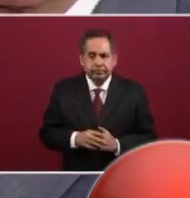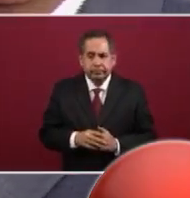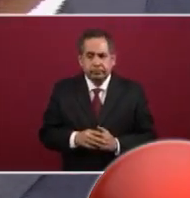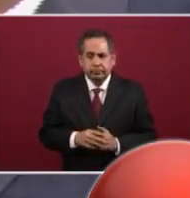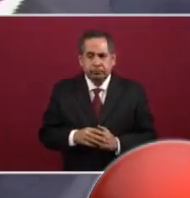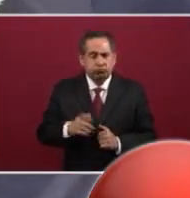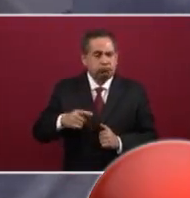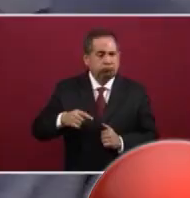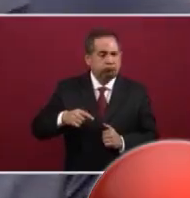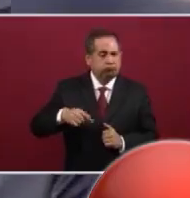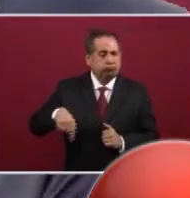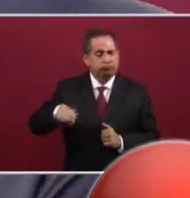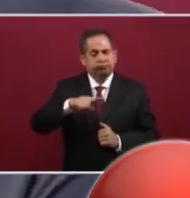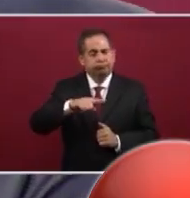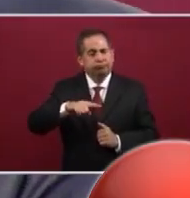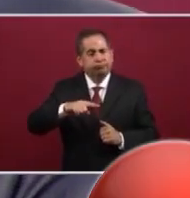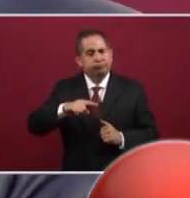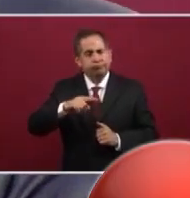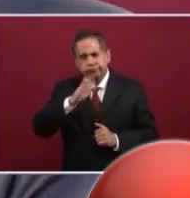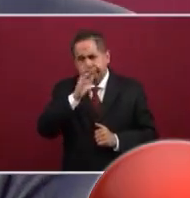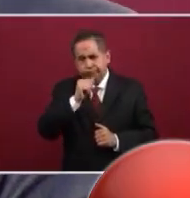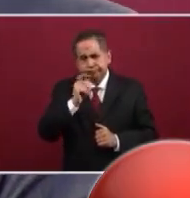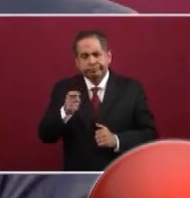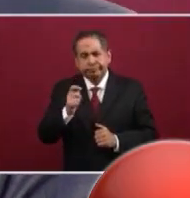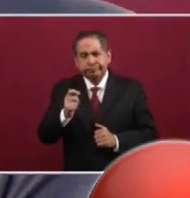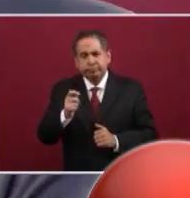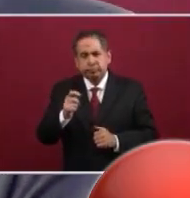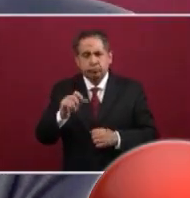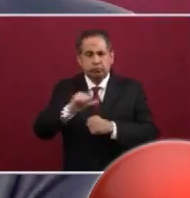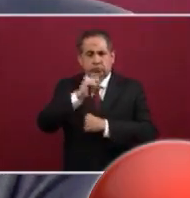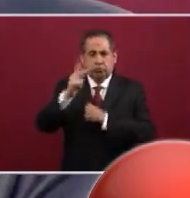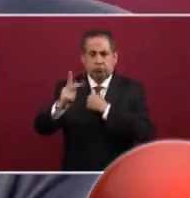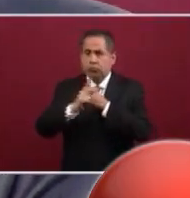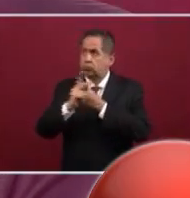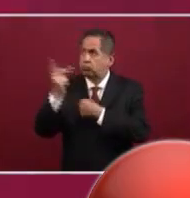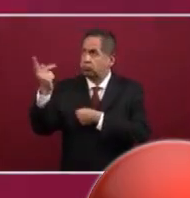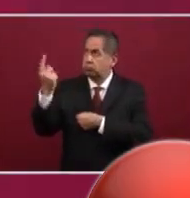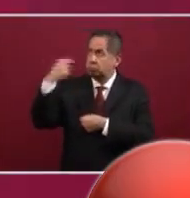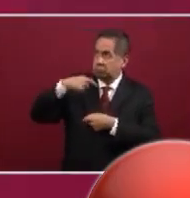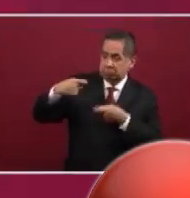aceptar el dominio de ningún país extranjero,